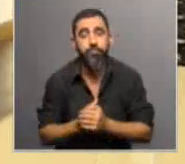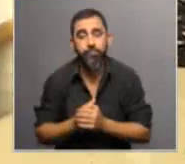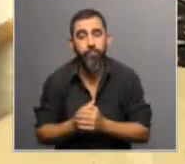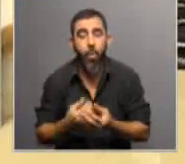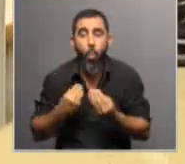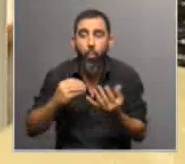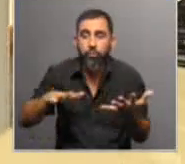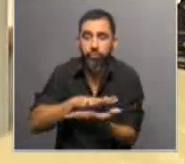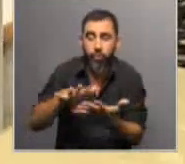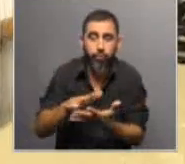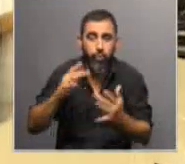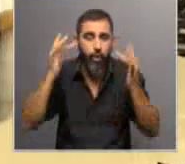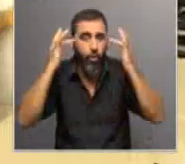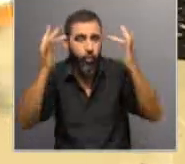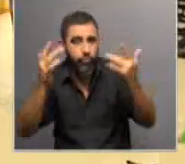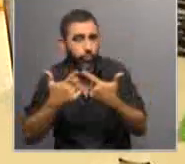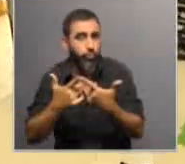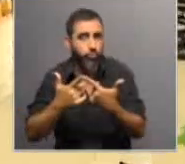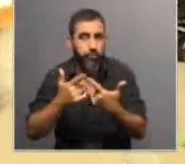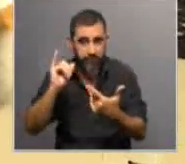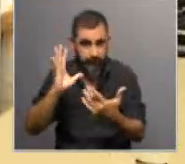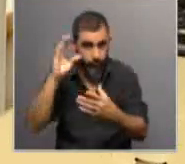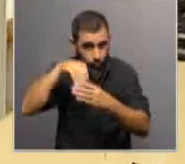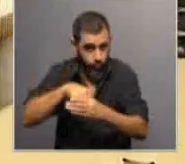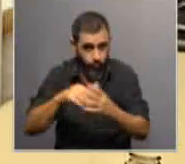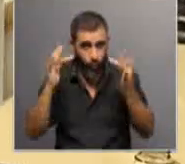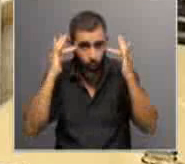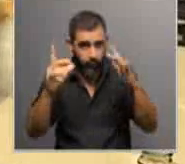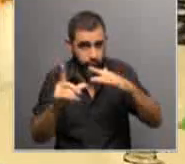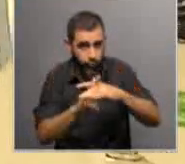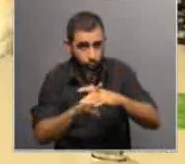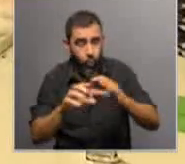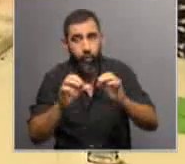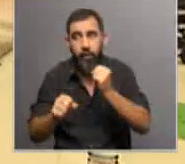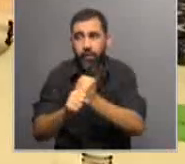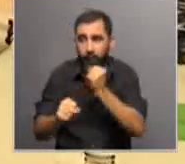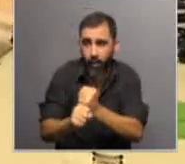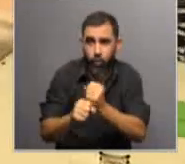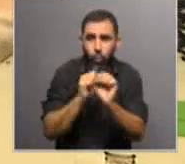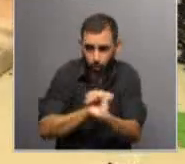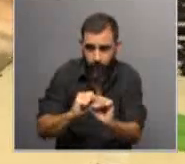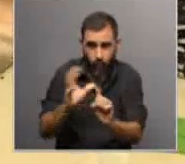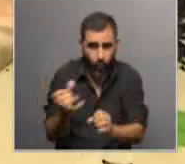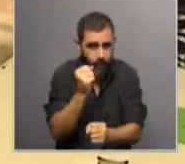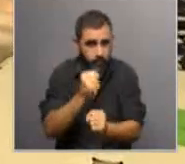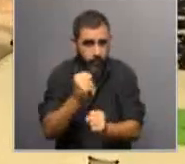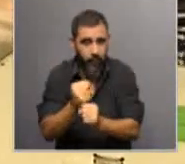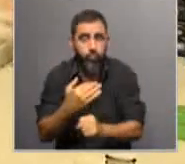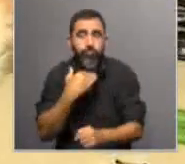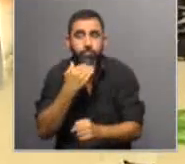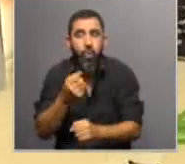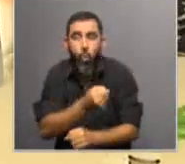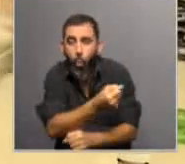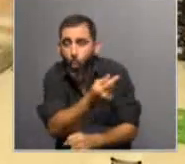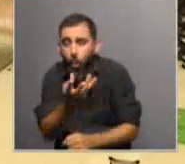es su situación en cuanto a la educación, si están incluidos en lo laboral, ¿verdad? Ni siquiera sabemos realmente